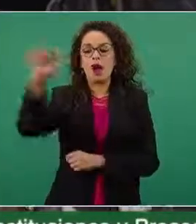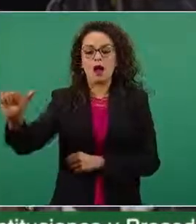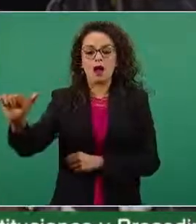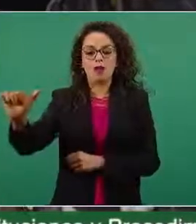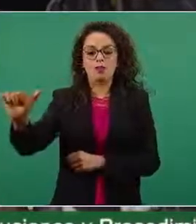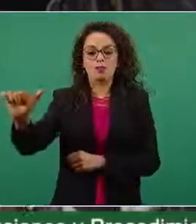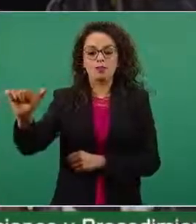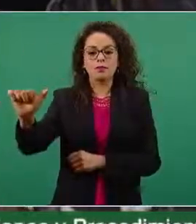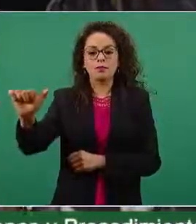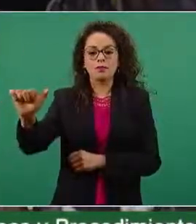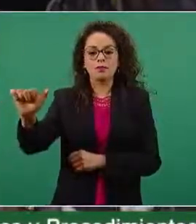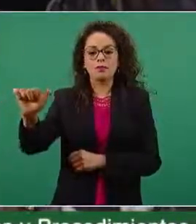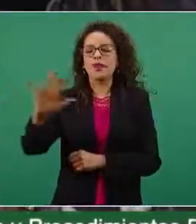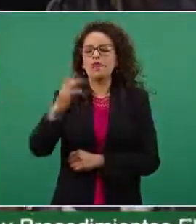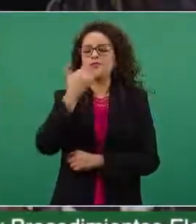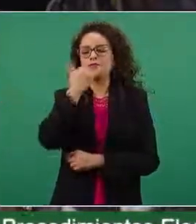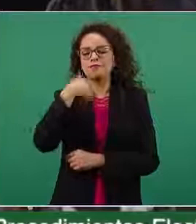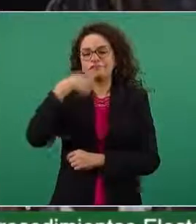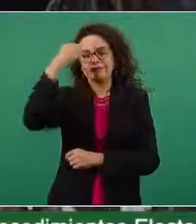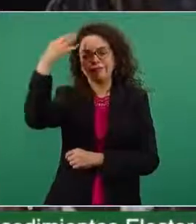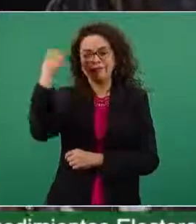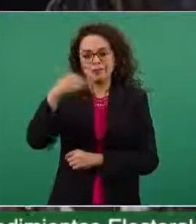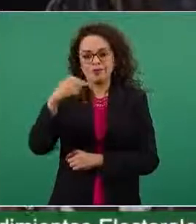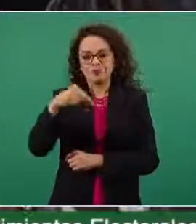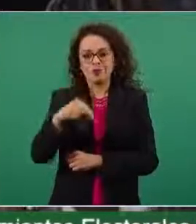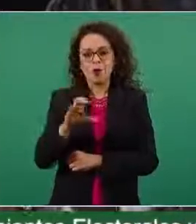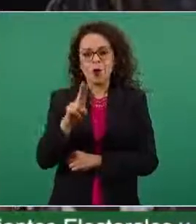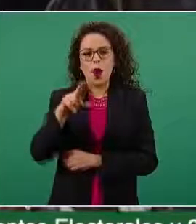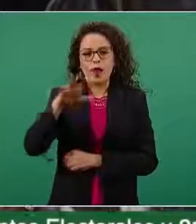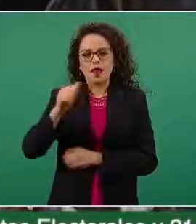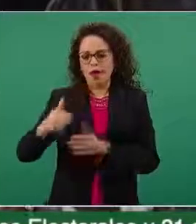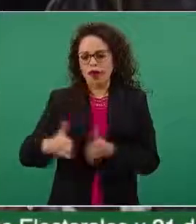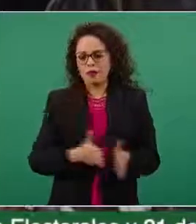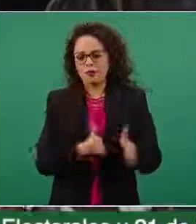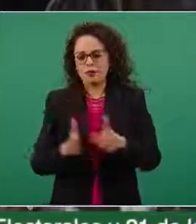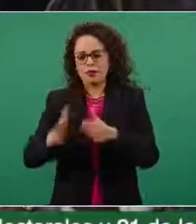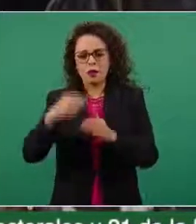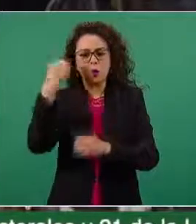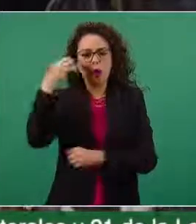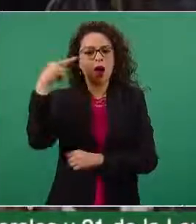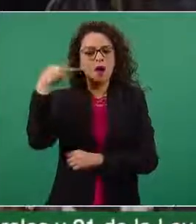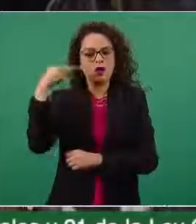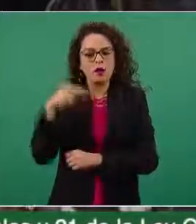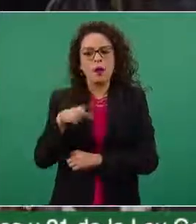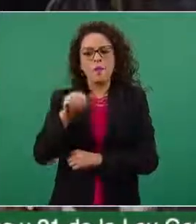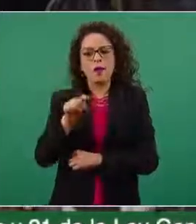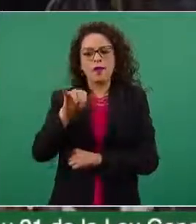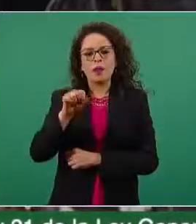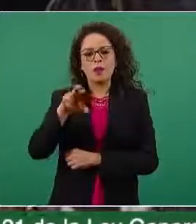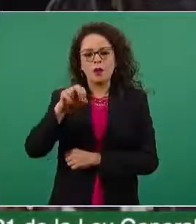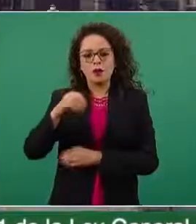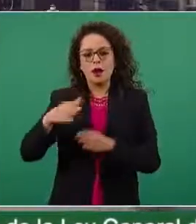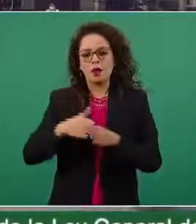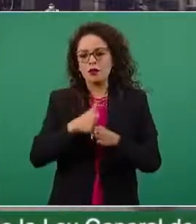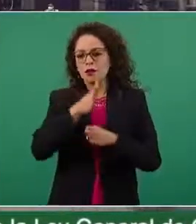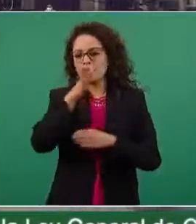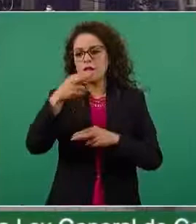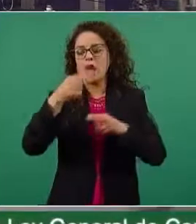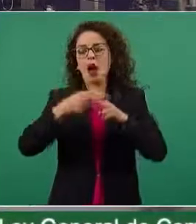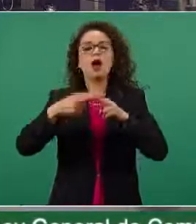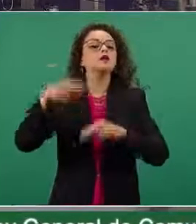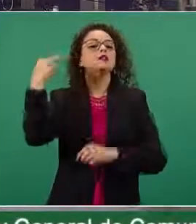ahorita se me fue, que pasa toda la cuenca, que une precisamente a Oaxaca y a Veracruz hasta Matías Romero y que pasa por Playa Vicente, Veracruz.